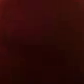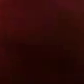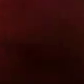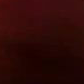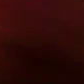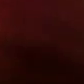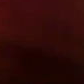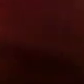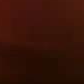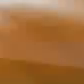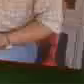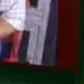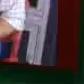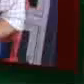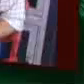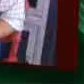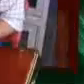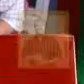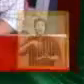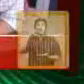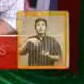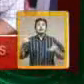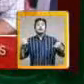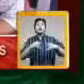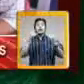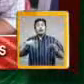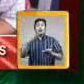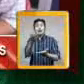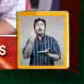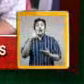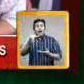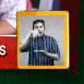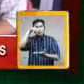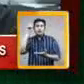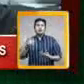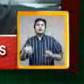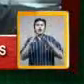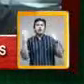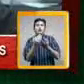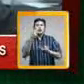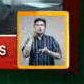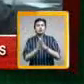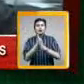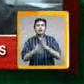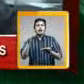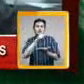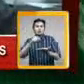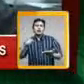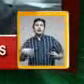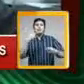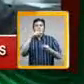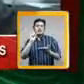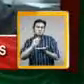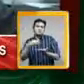guía paseña. Aprende a resguardar la información generada en tu negocio. Asiste al seminario gratuito Seguridad Informática